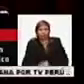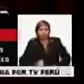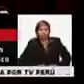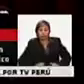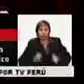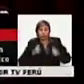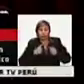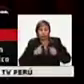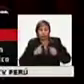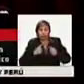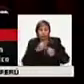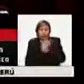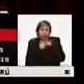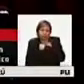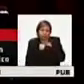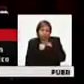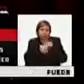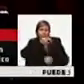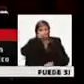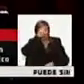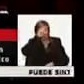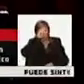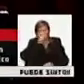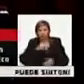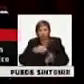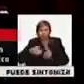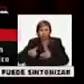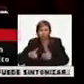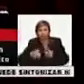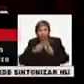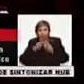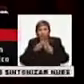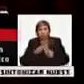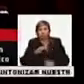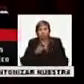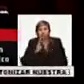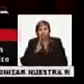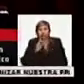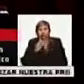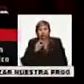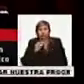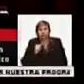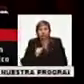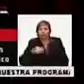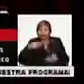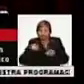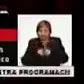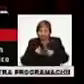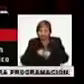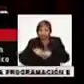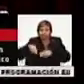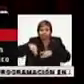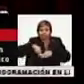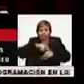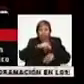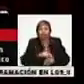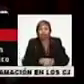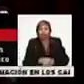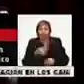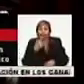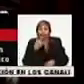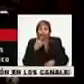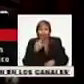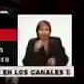vivir y amar al Perú, camino en el que Alberto Borea también transitó y del